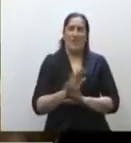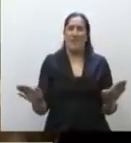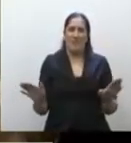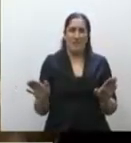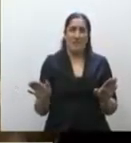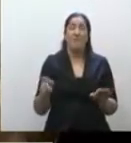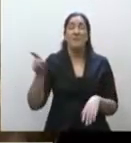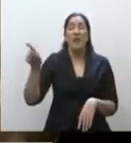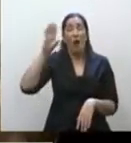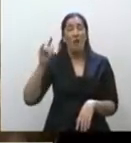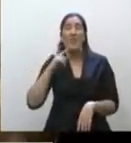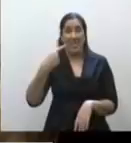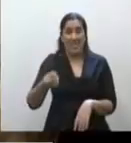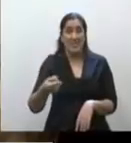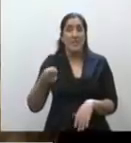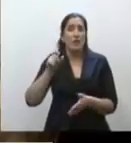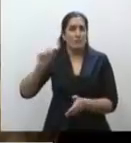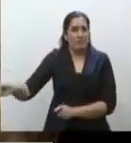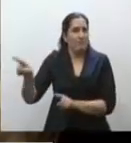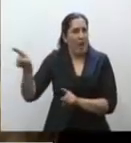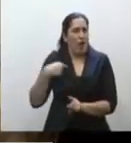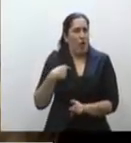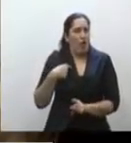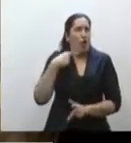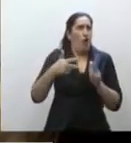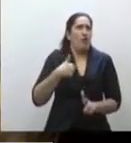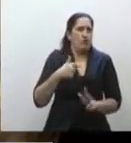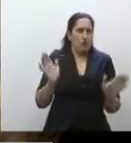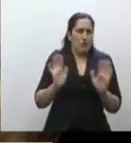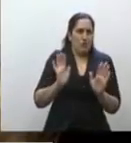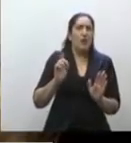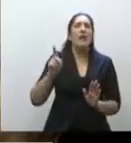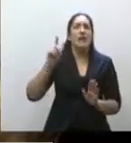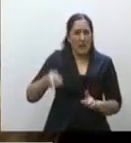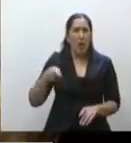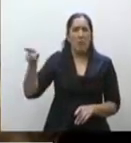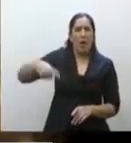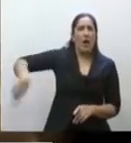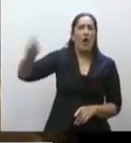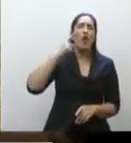intervención, esto es de él, no es mío. Él dice que también hay en los hombres